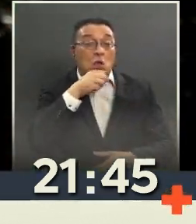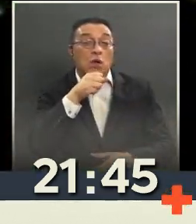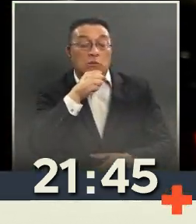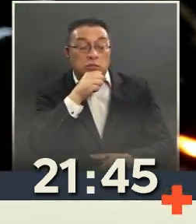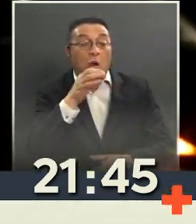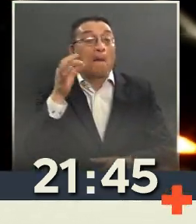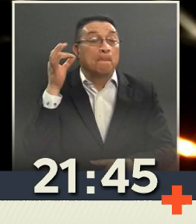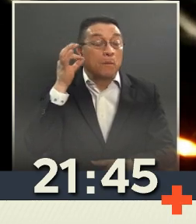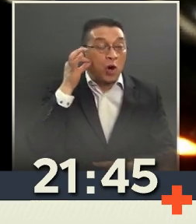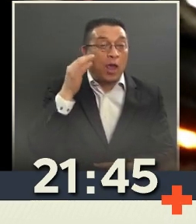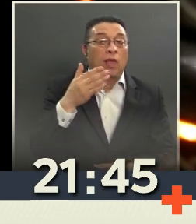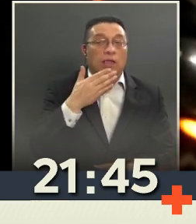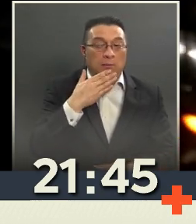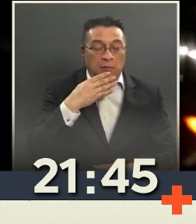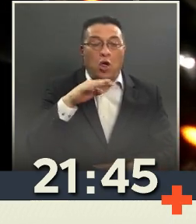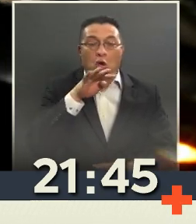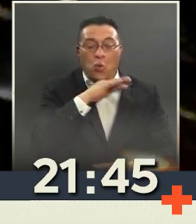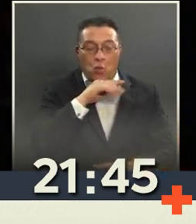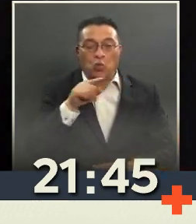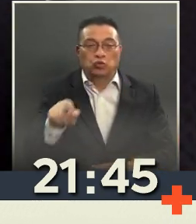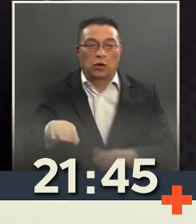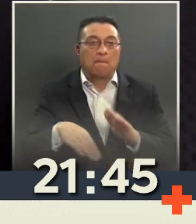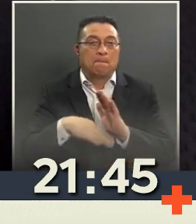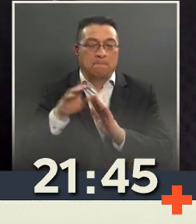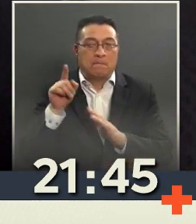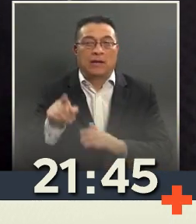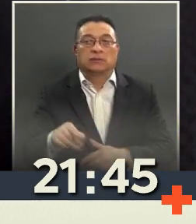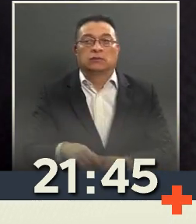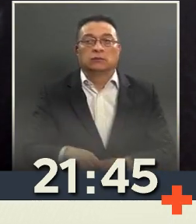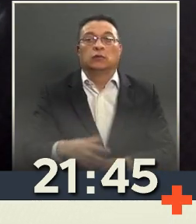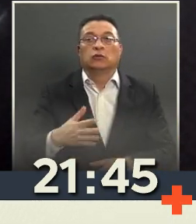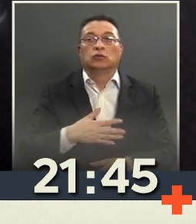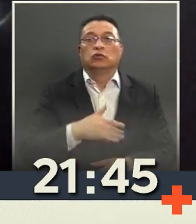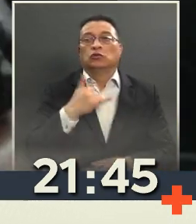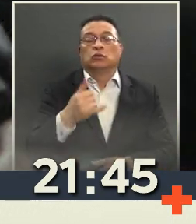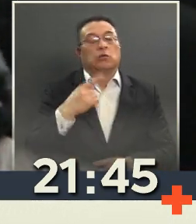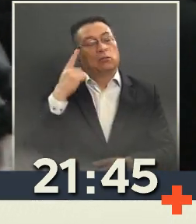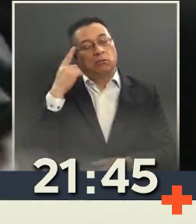mujeres que suelen usar este transporte. Ah, sí, yo me voy durmiendo.